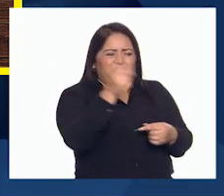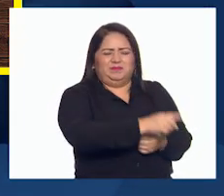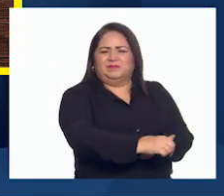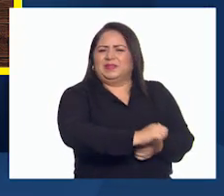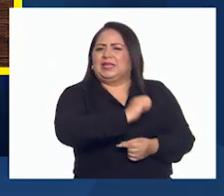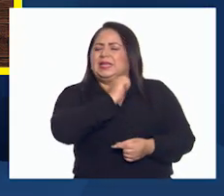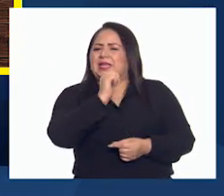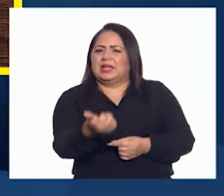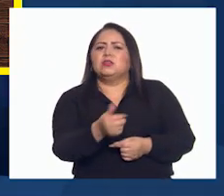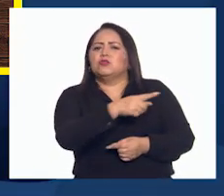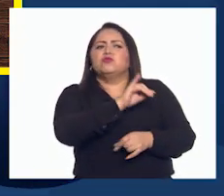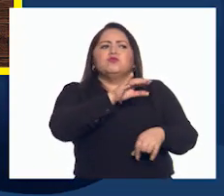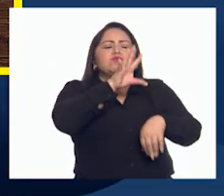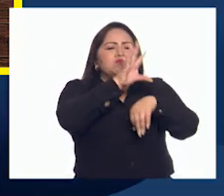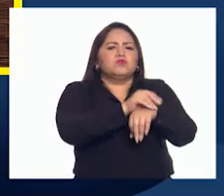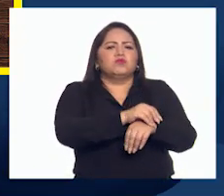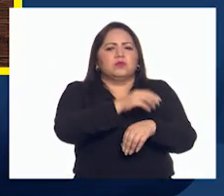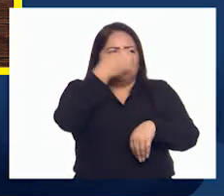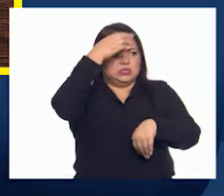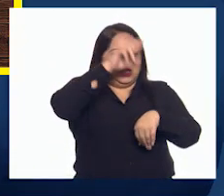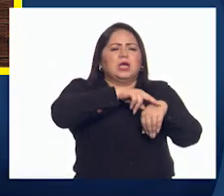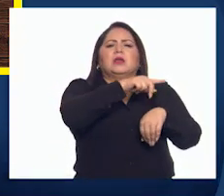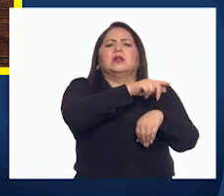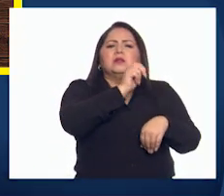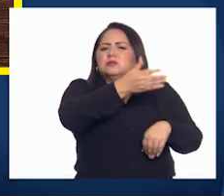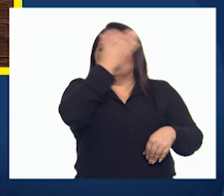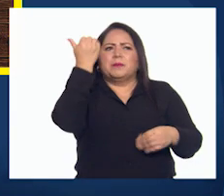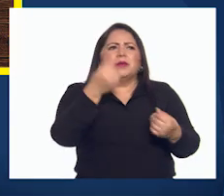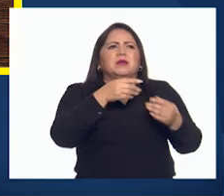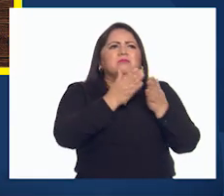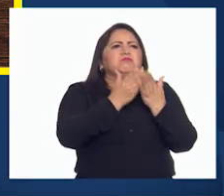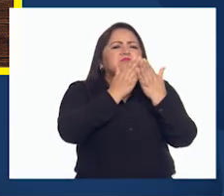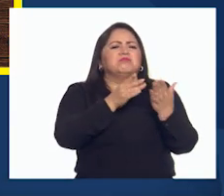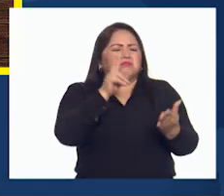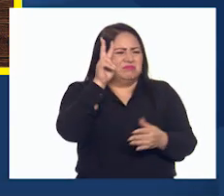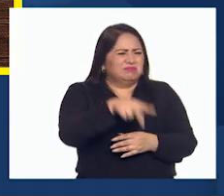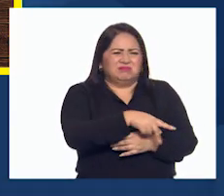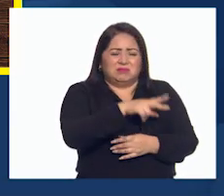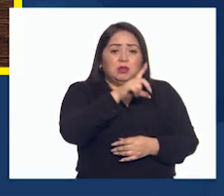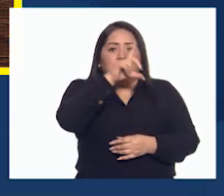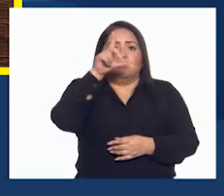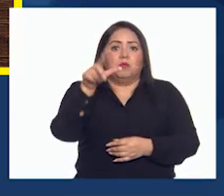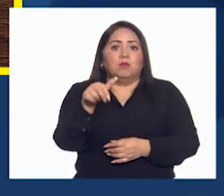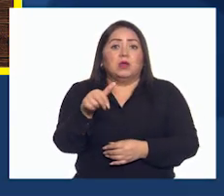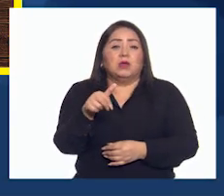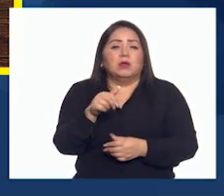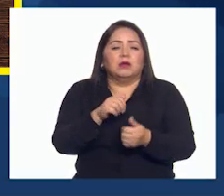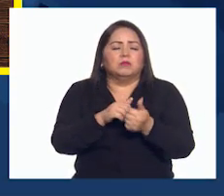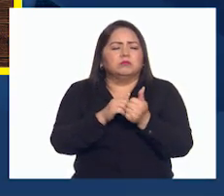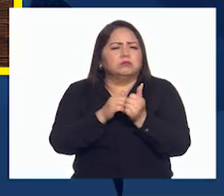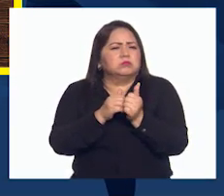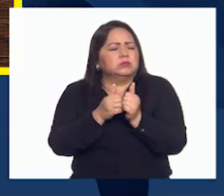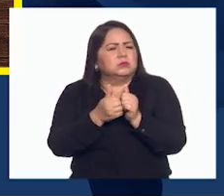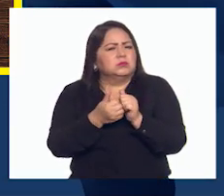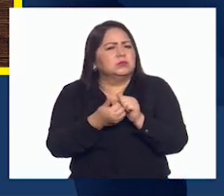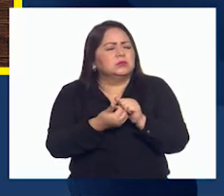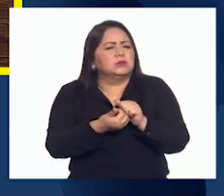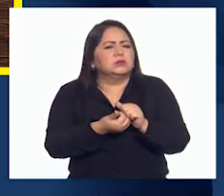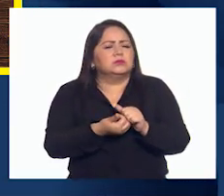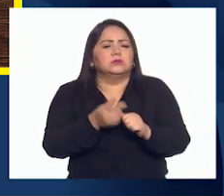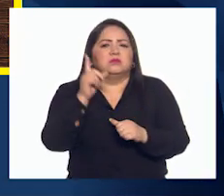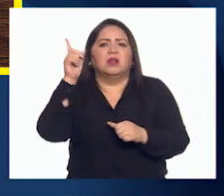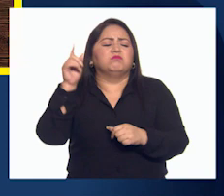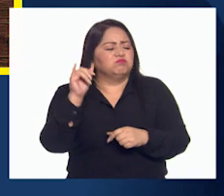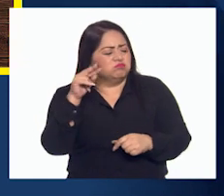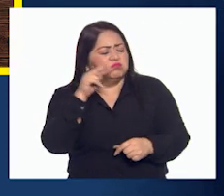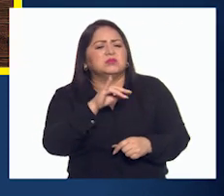y dar crédito a un extranjero que no sabía lo que decía. Y llegó la cosa a tanto que le